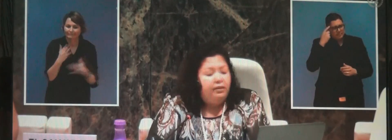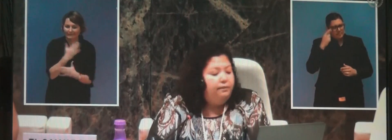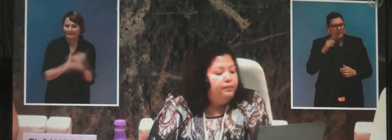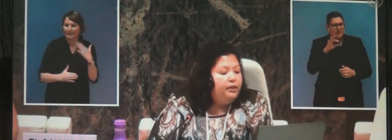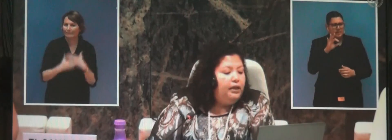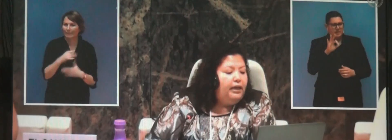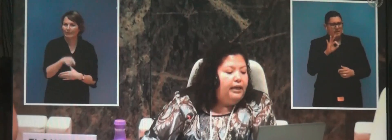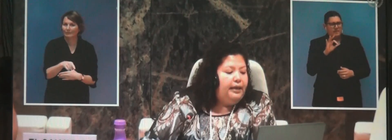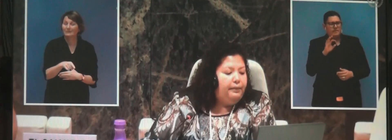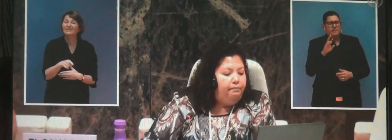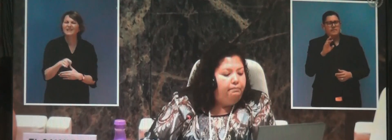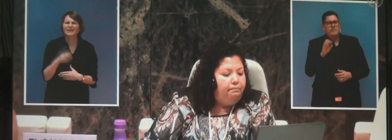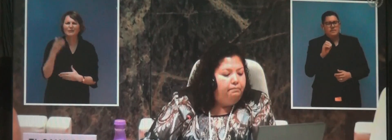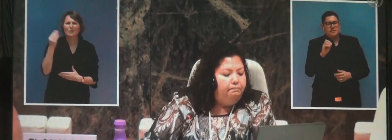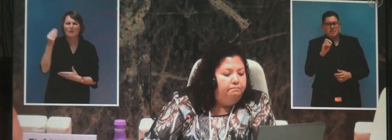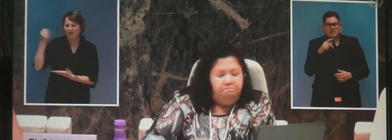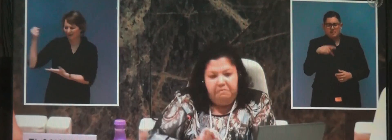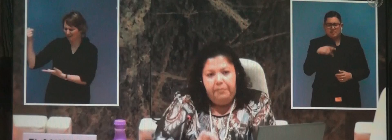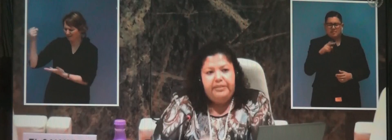FOPROLID,